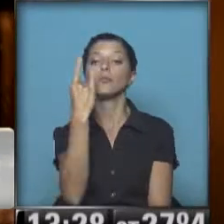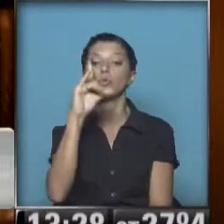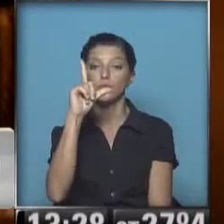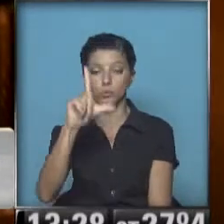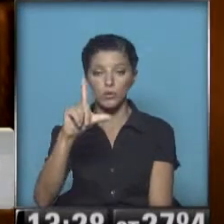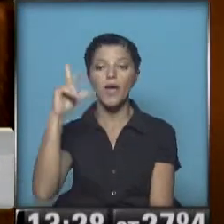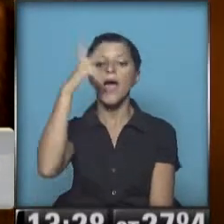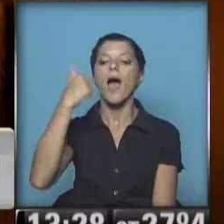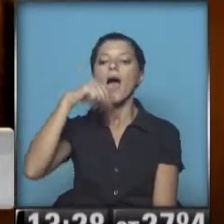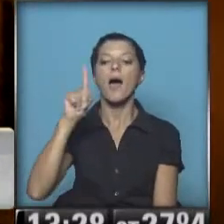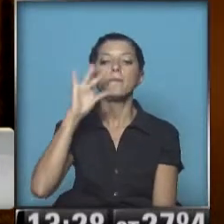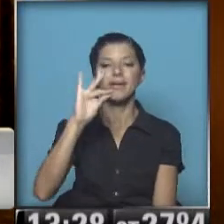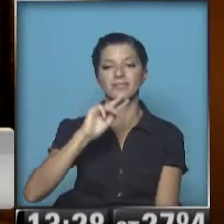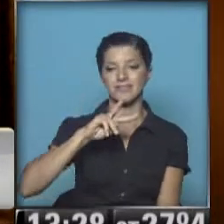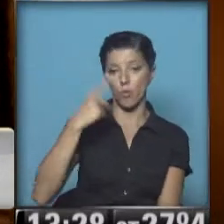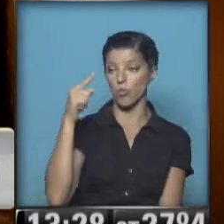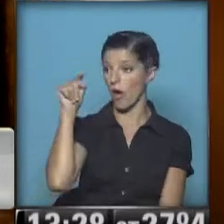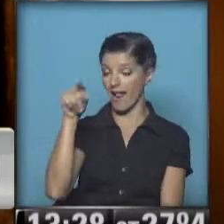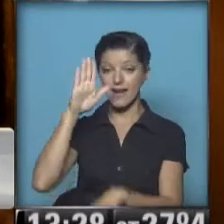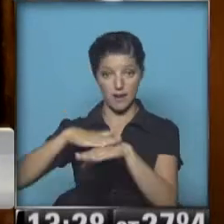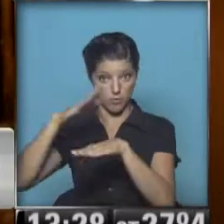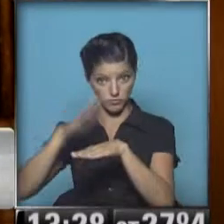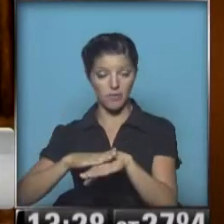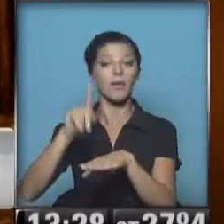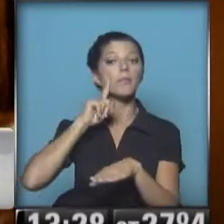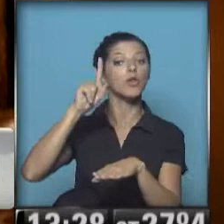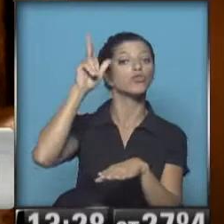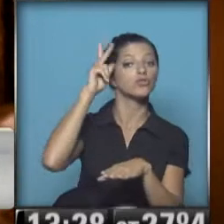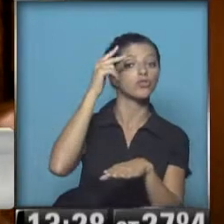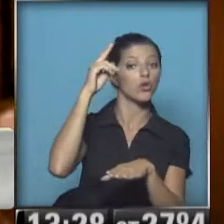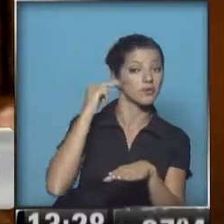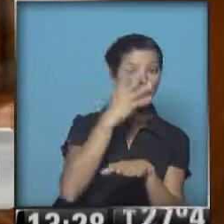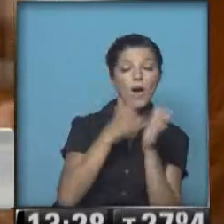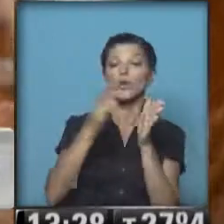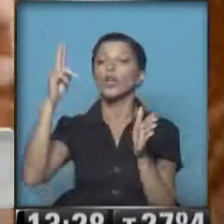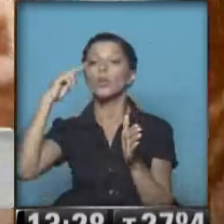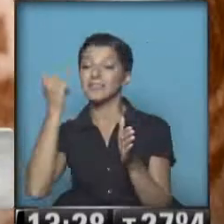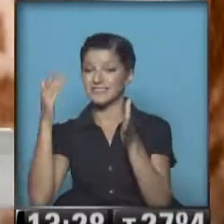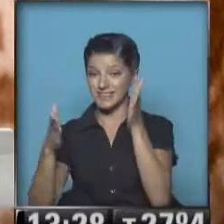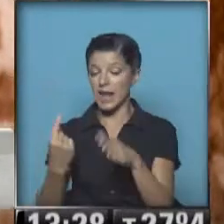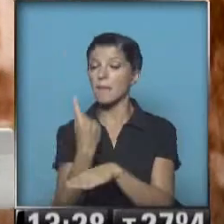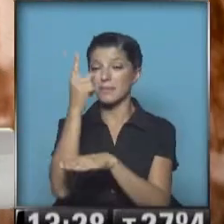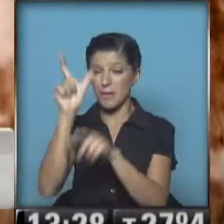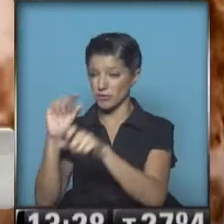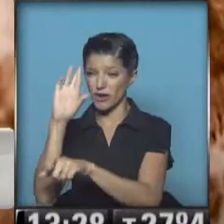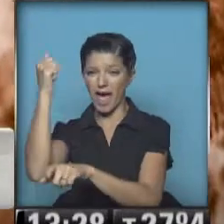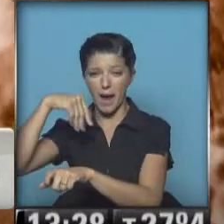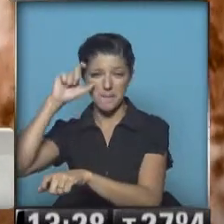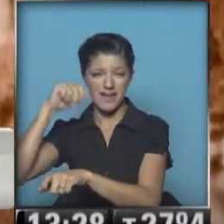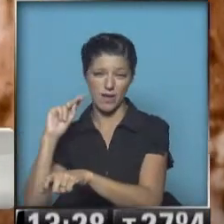II, responsable de ordenar entre 1894 y 1896 las primeras matanzas de